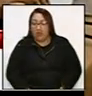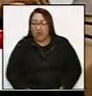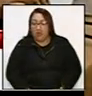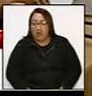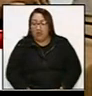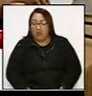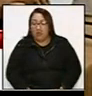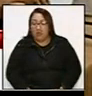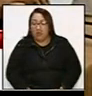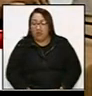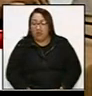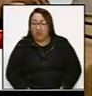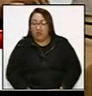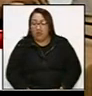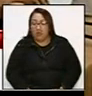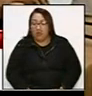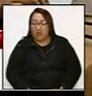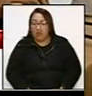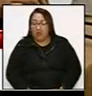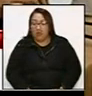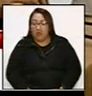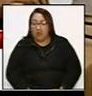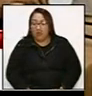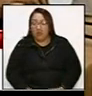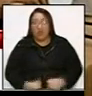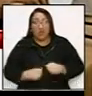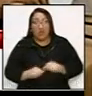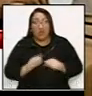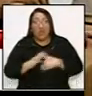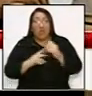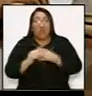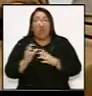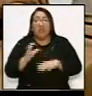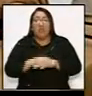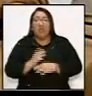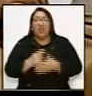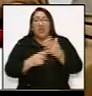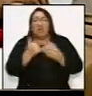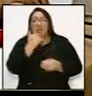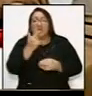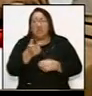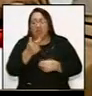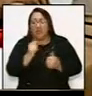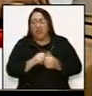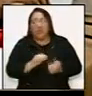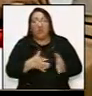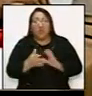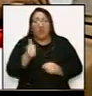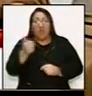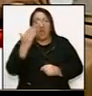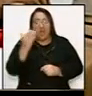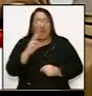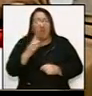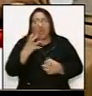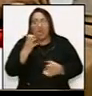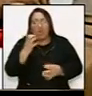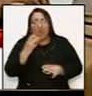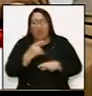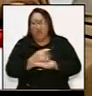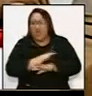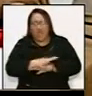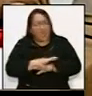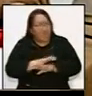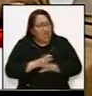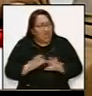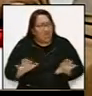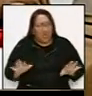pienso que se va a seguir construyendo esa leyenda respecto a lo que ha sucedido con el fallecimiento de Alan García. No quisiera ofender